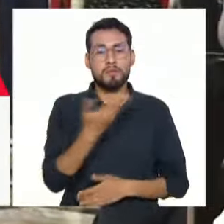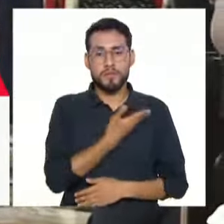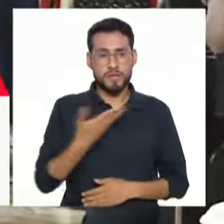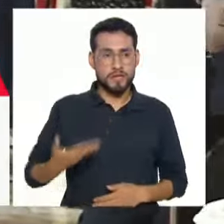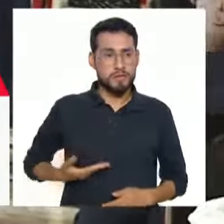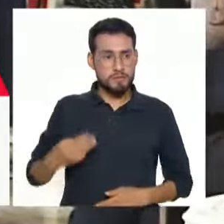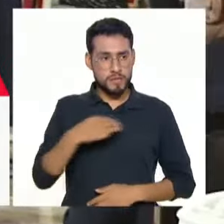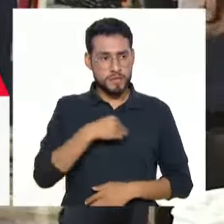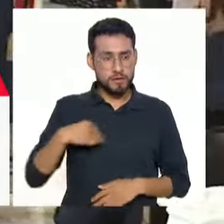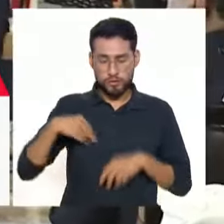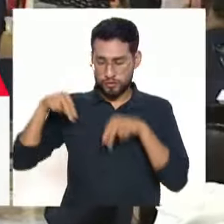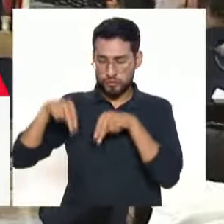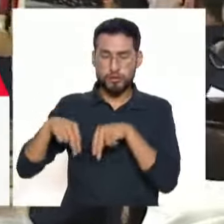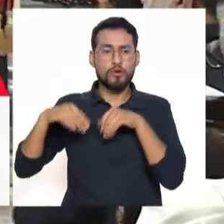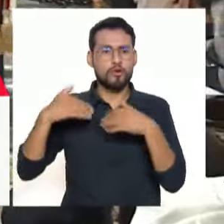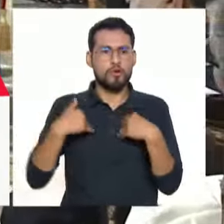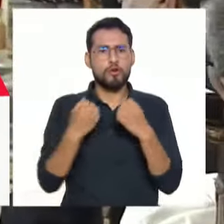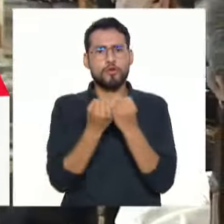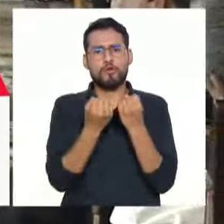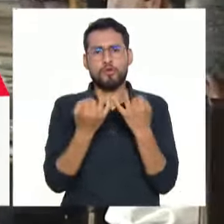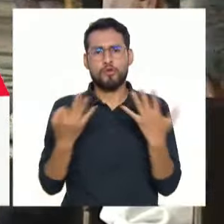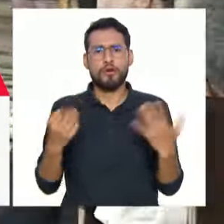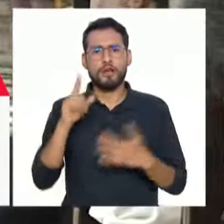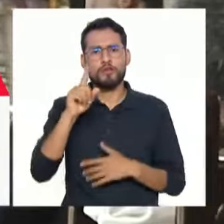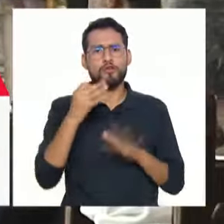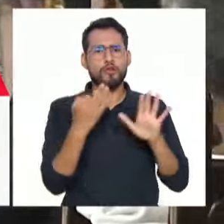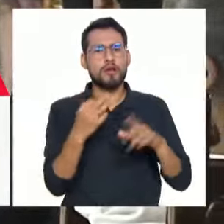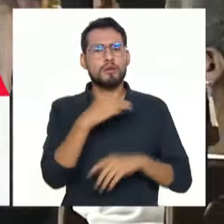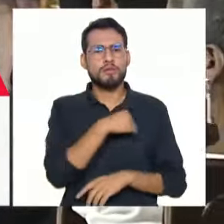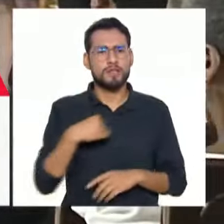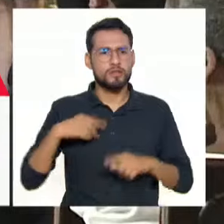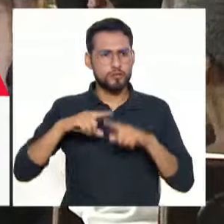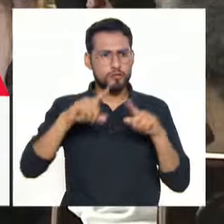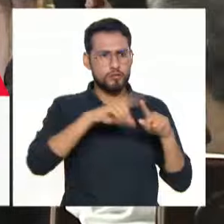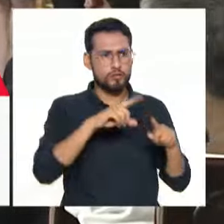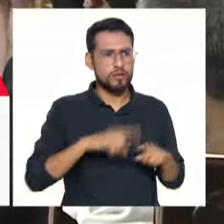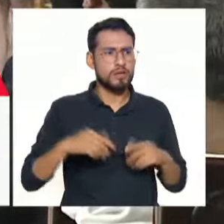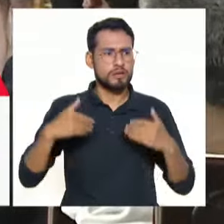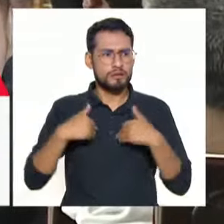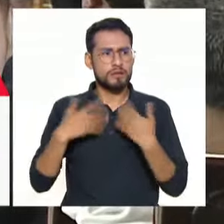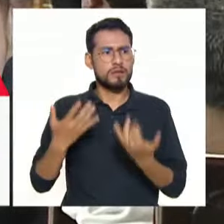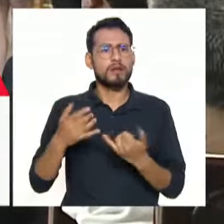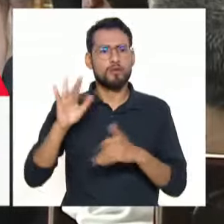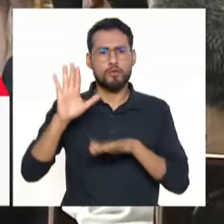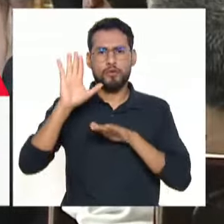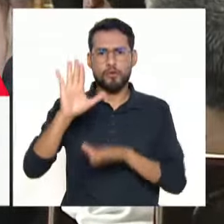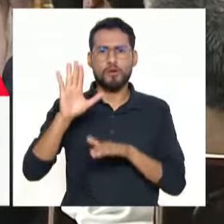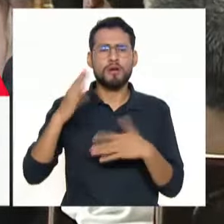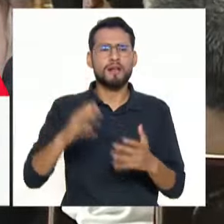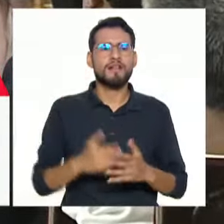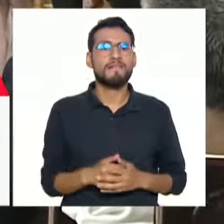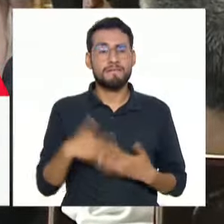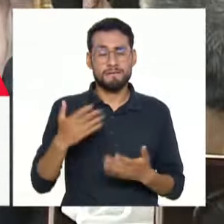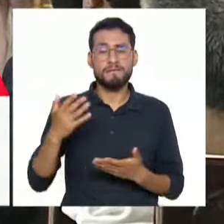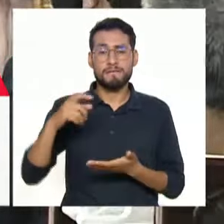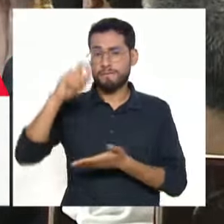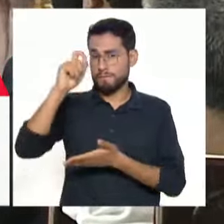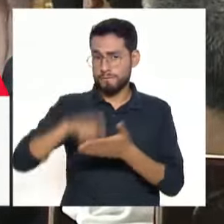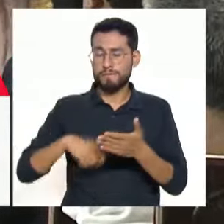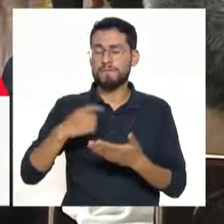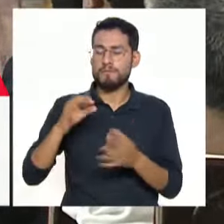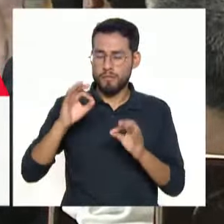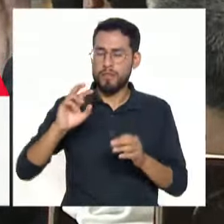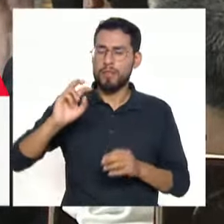del Consejo de Ministros, acompañada de los 18 ministros de las diferentes carteras que el día de hoy han juramentado tras ser ratificados por